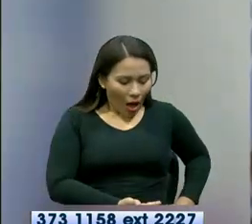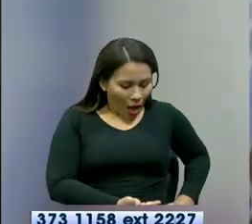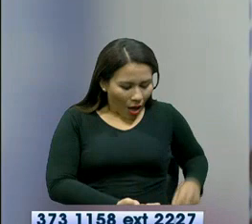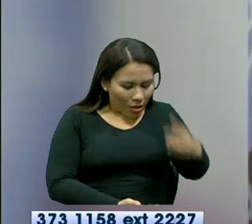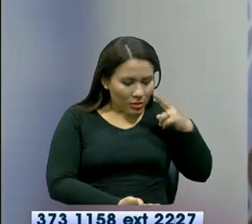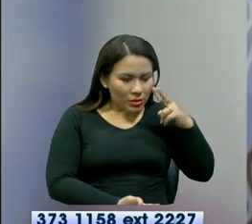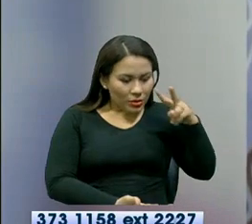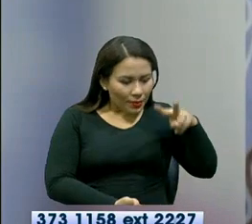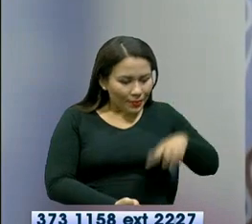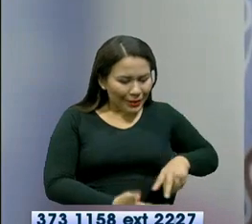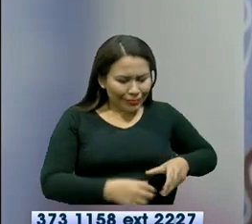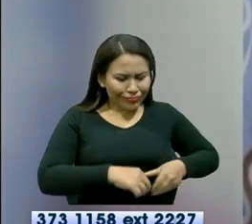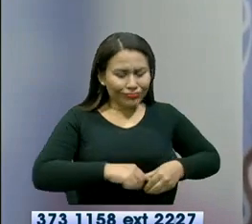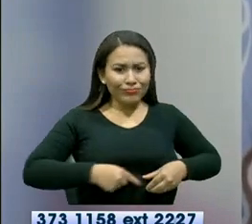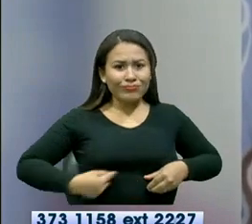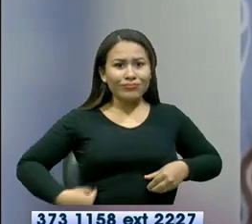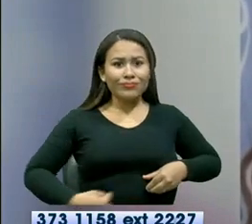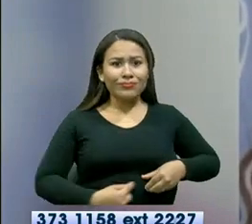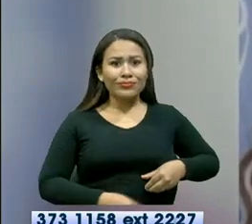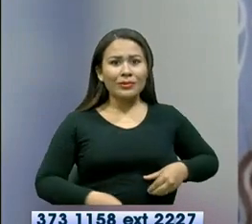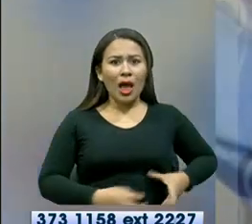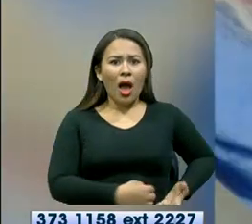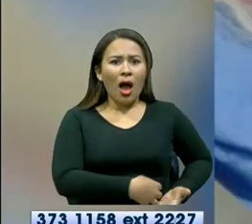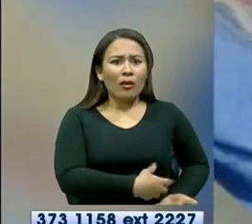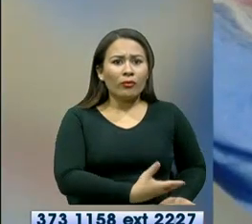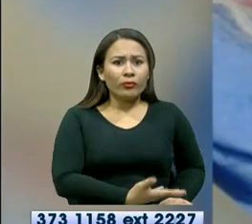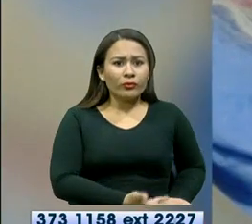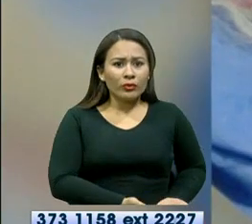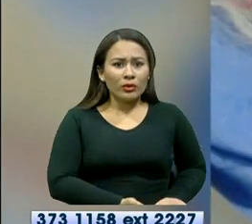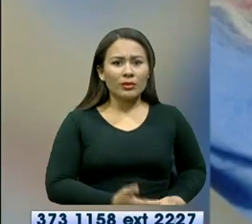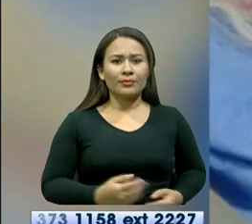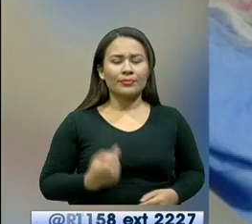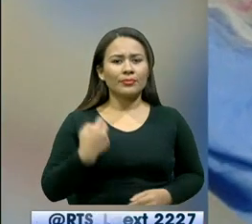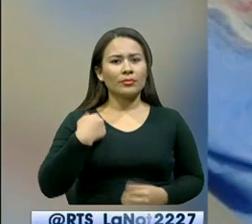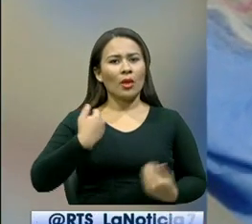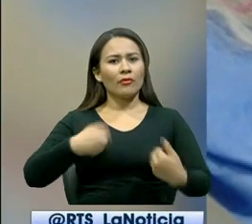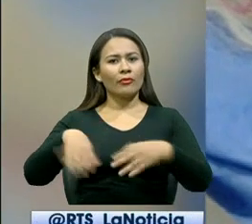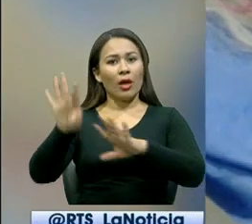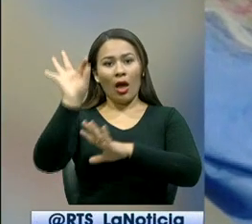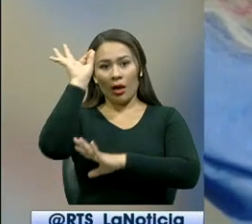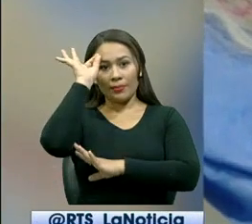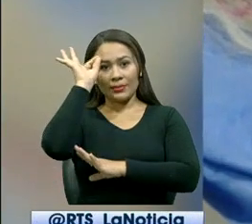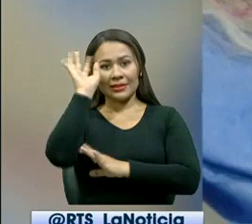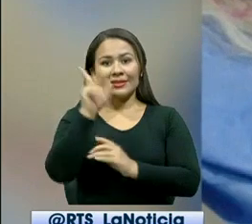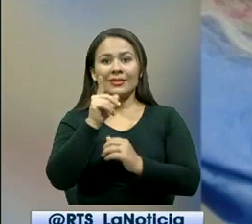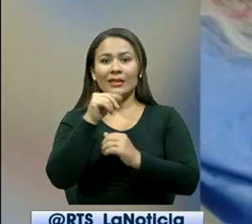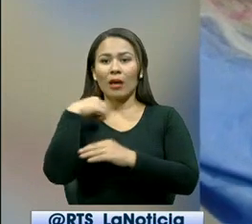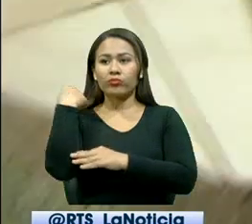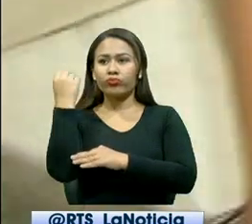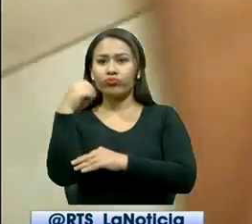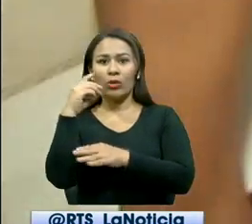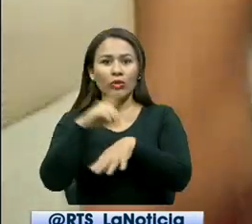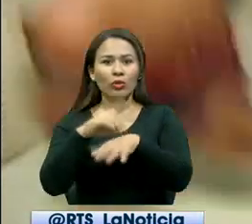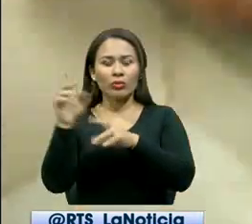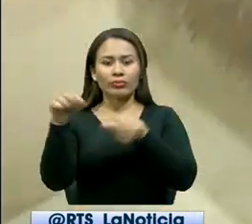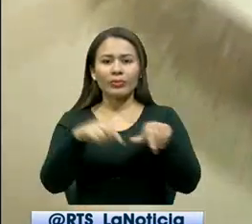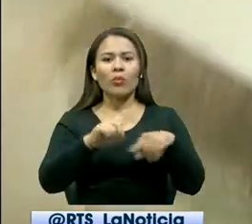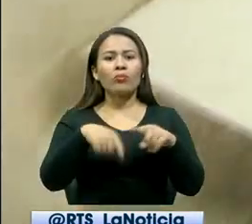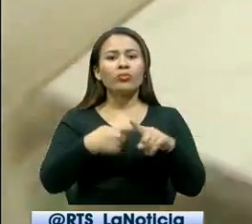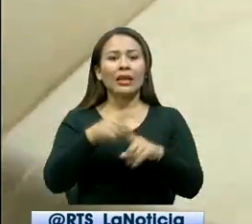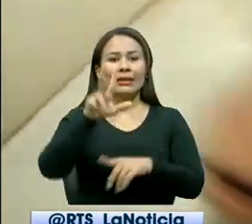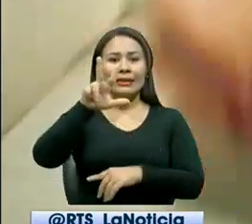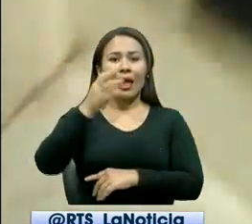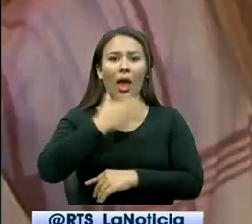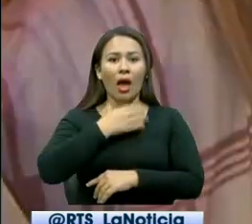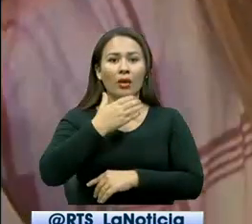tenía los intestinos afuera. Y así me llevaron a la ambulancia. El 3 de agosto su